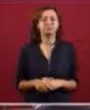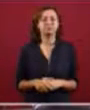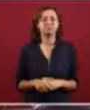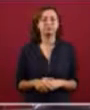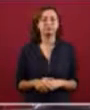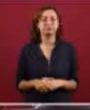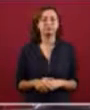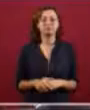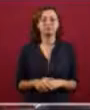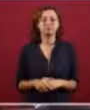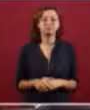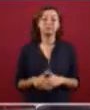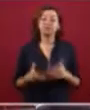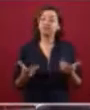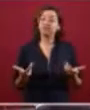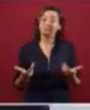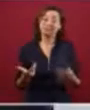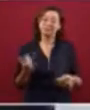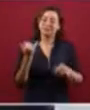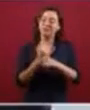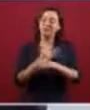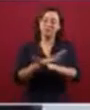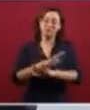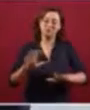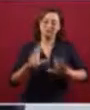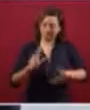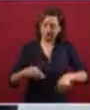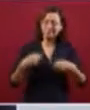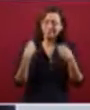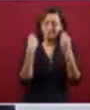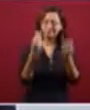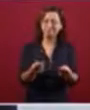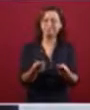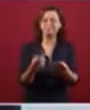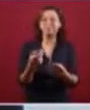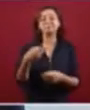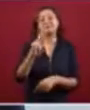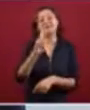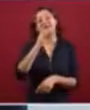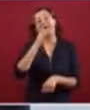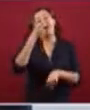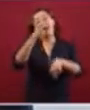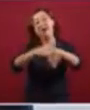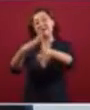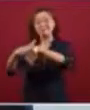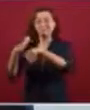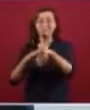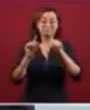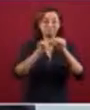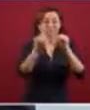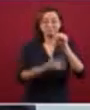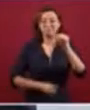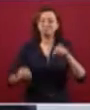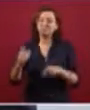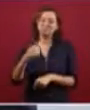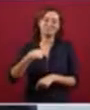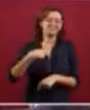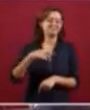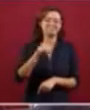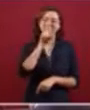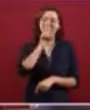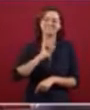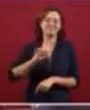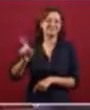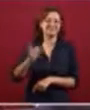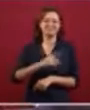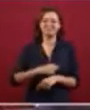Les voy a entregar toda la información, decirle a los mexicanos que no soy empresario,